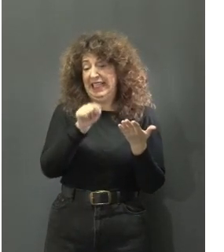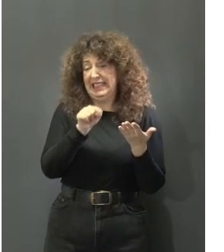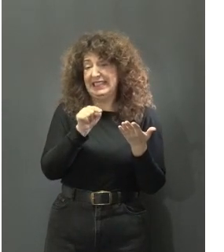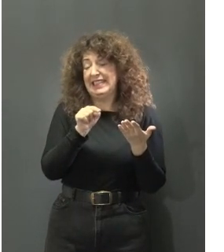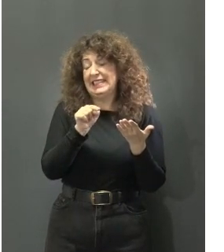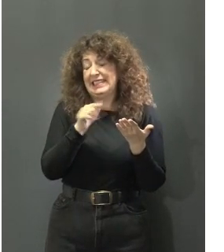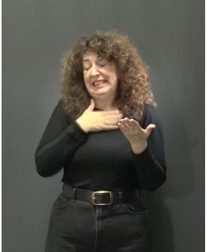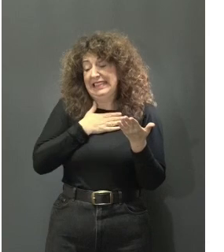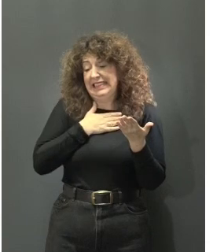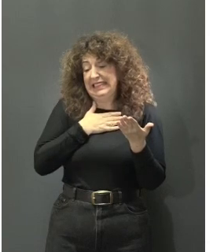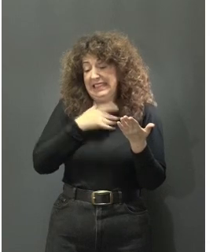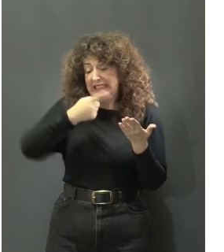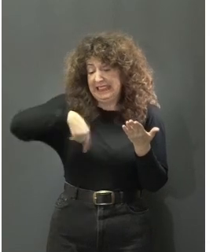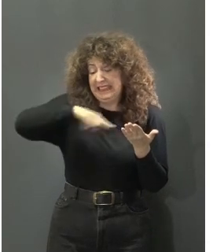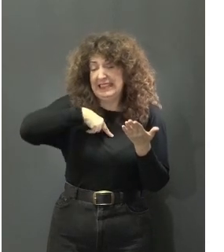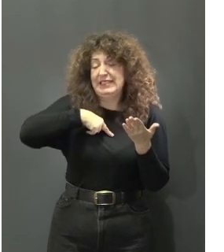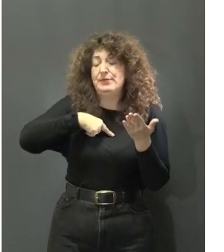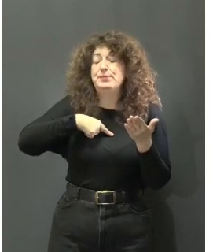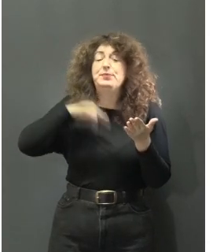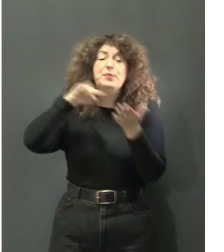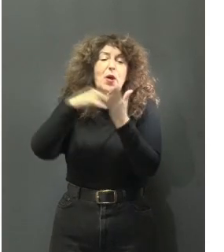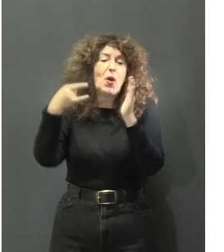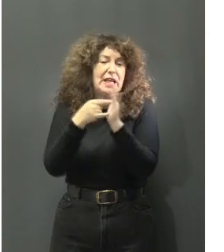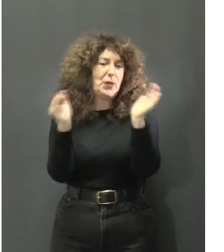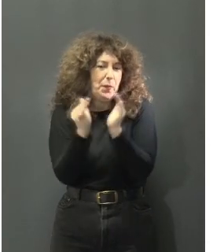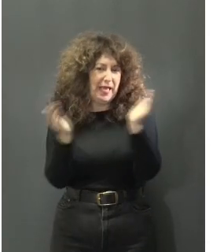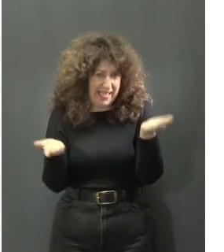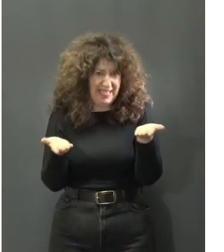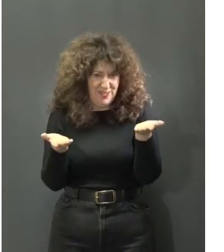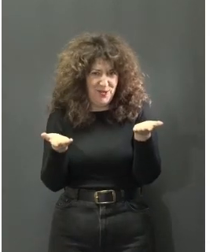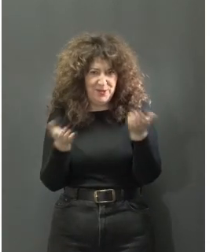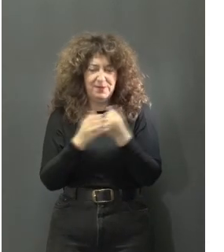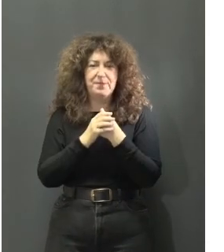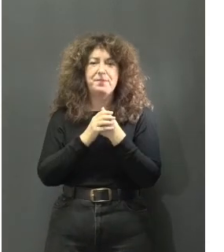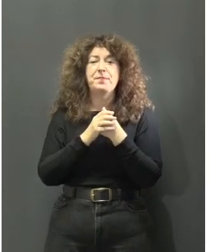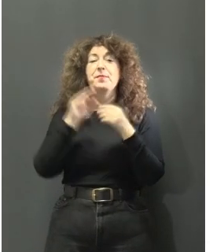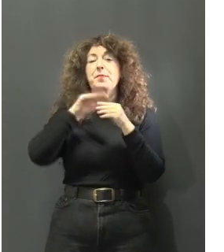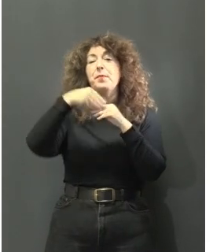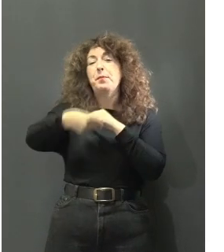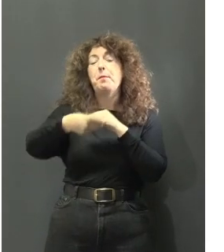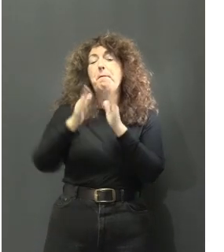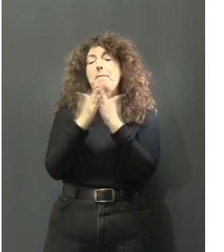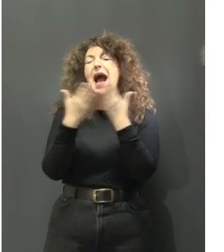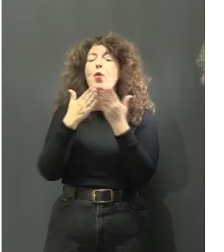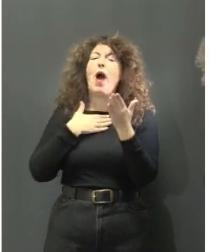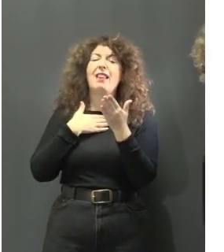este ha sido nuestro pequeño proyecto, este manual de estilo.